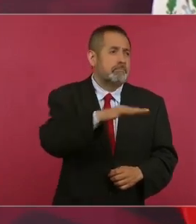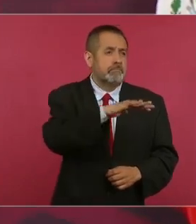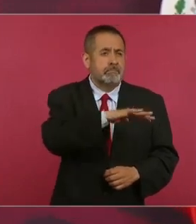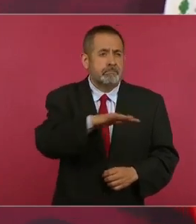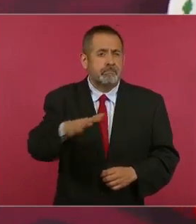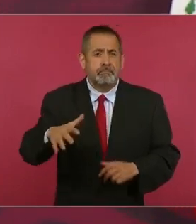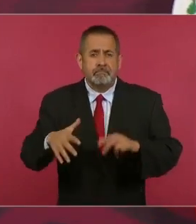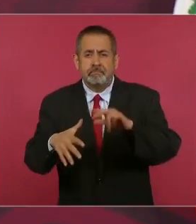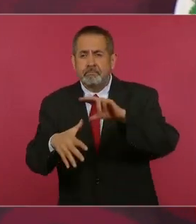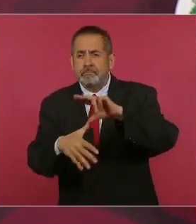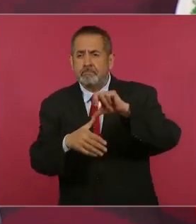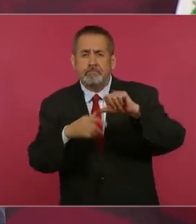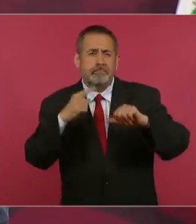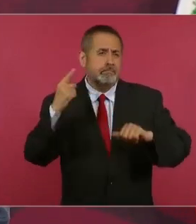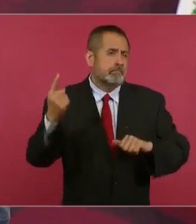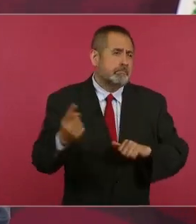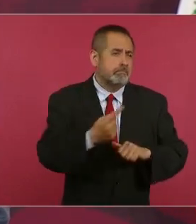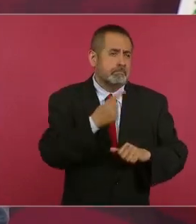el Creador